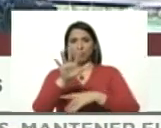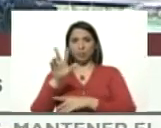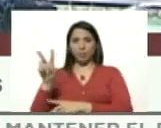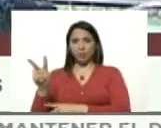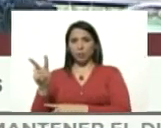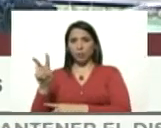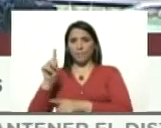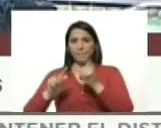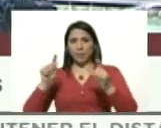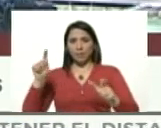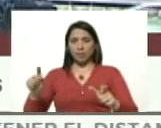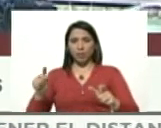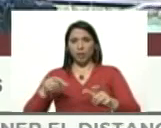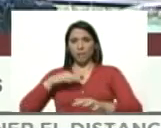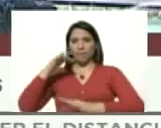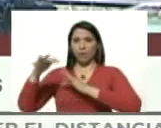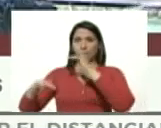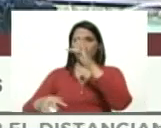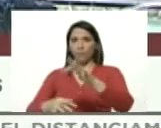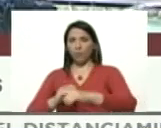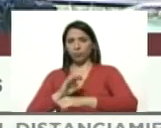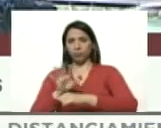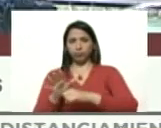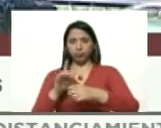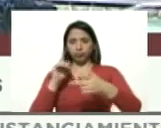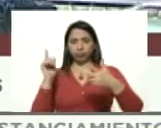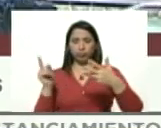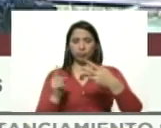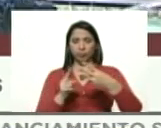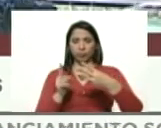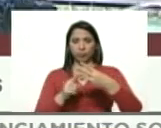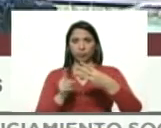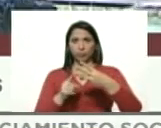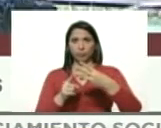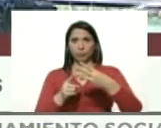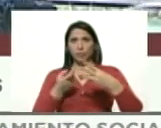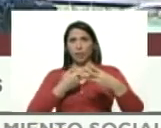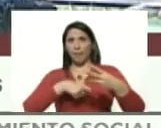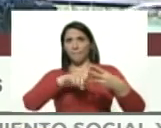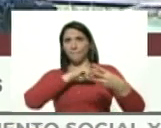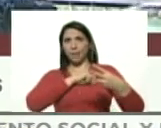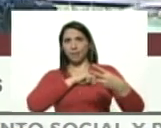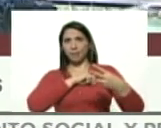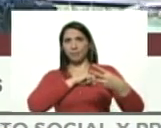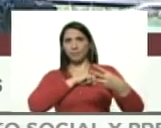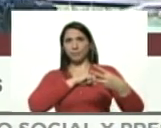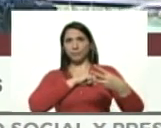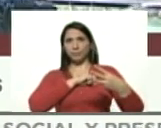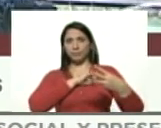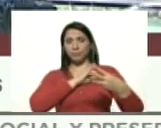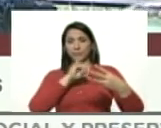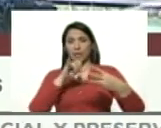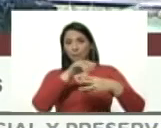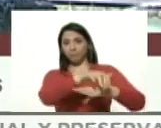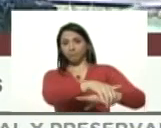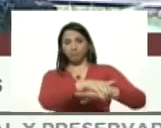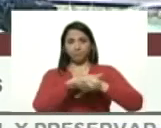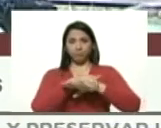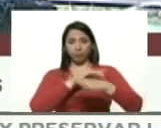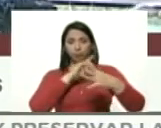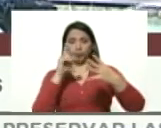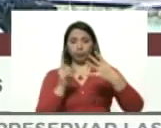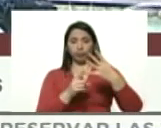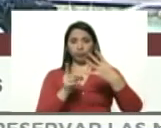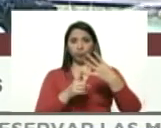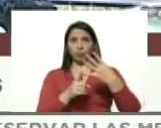281.752 personas contagiadas. En tercer lugar está España. Ya Reino Unido llegó al